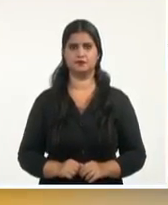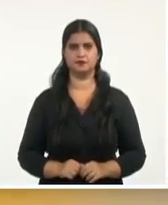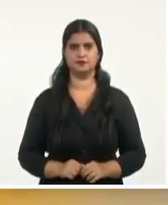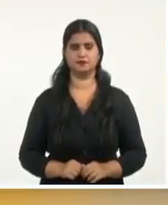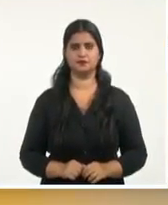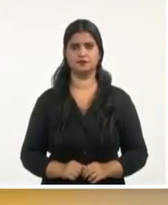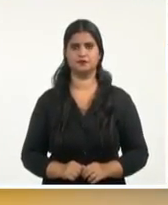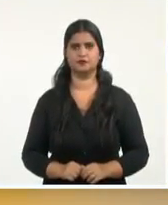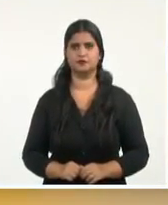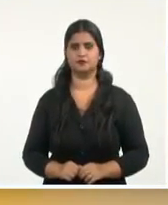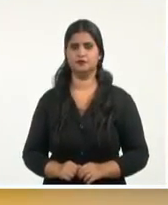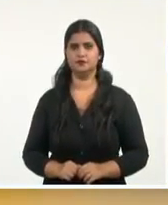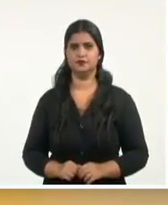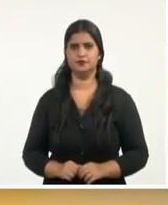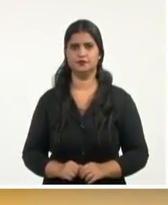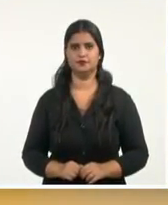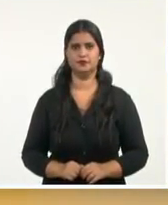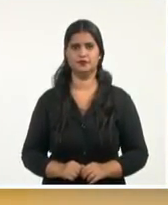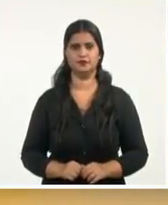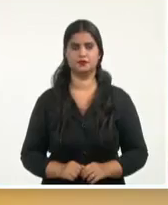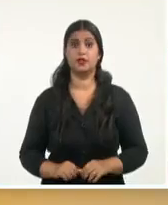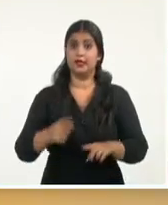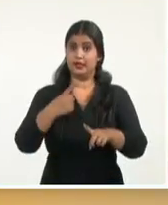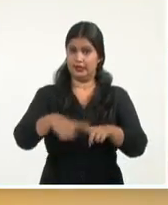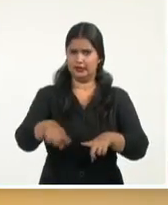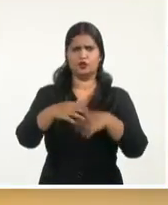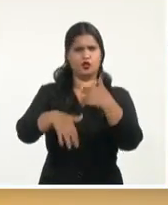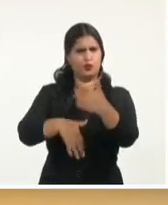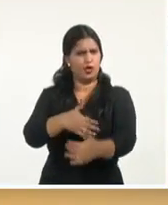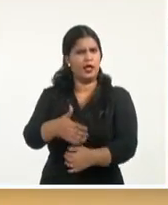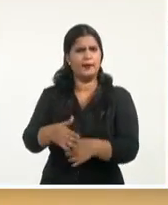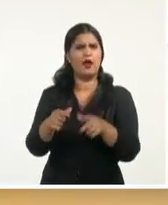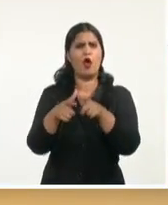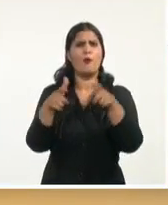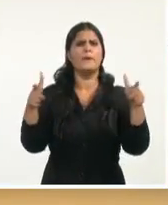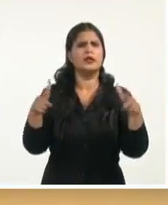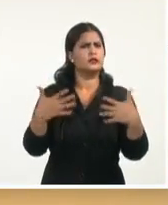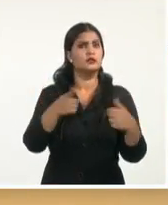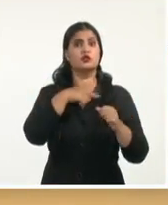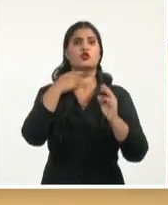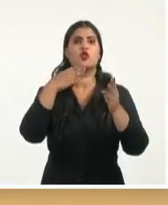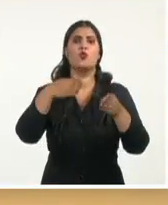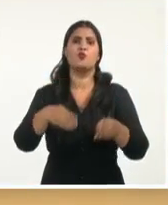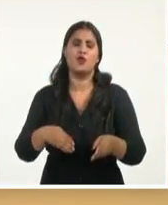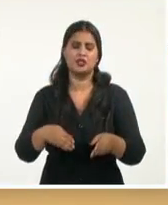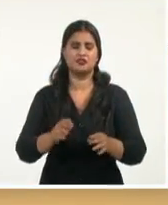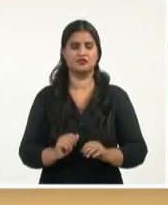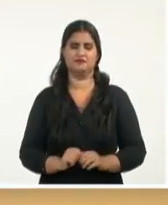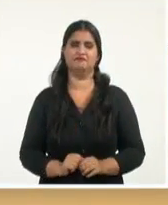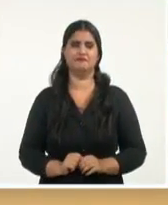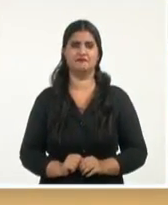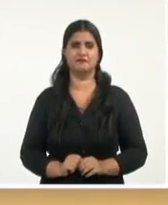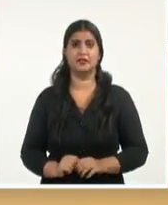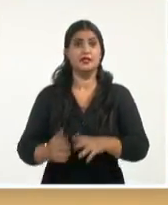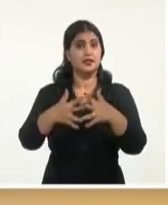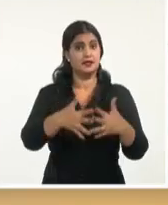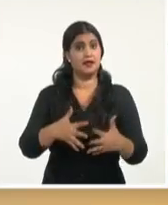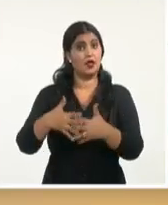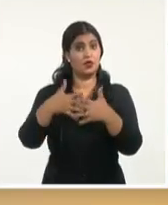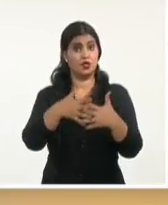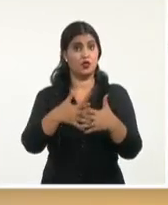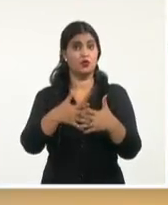es acostumbrar cada vez más a las fuerzas militares a recibir órdenes de los Estados Unidos y de